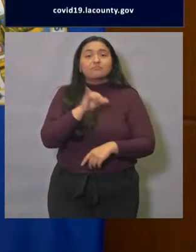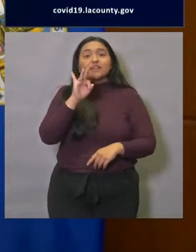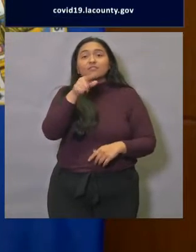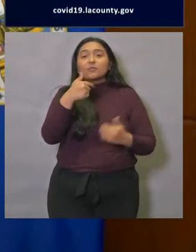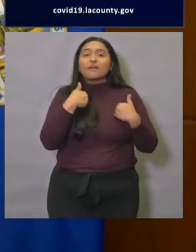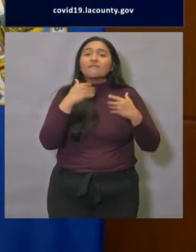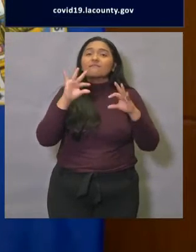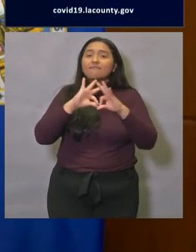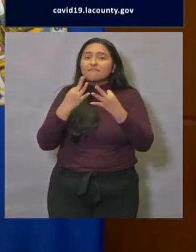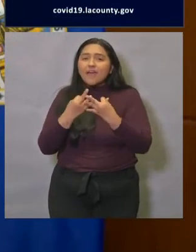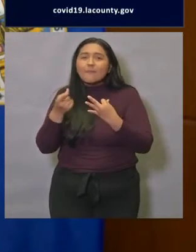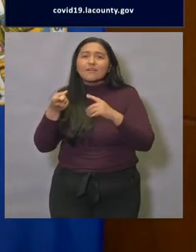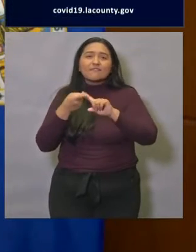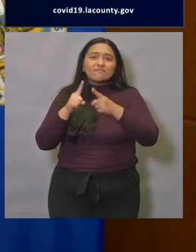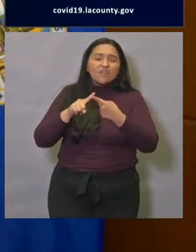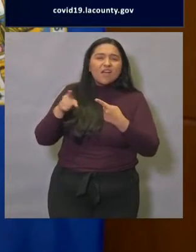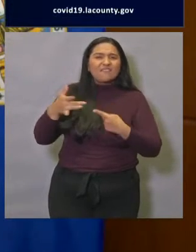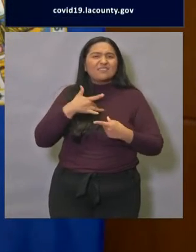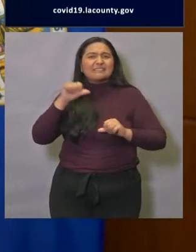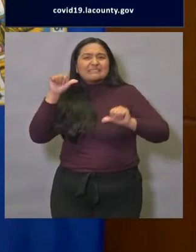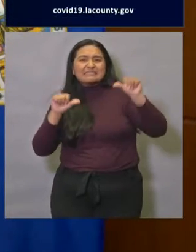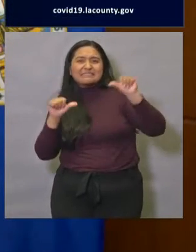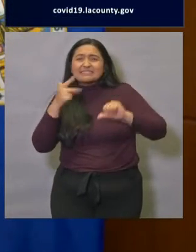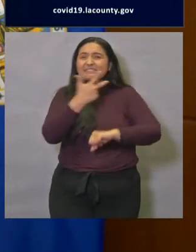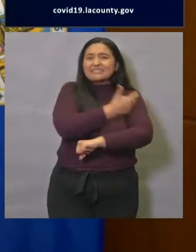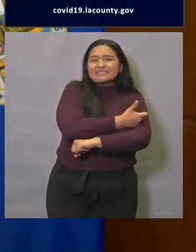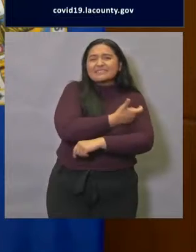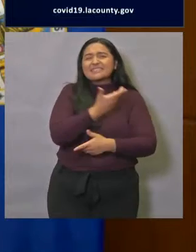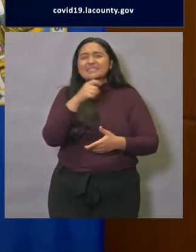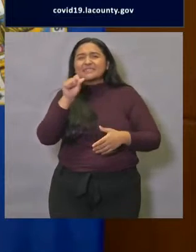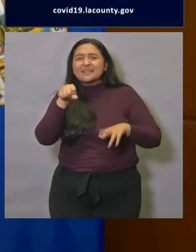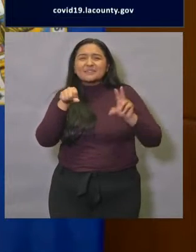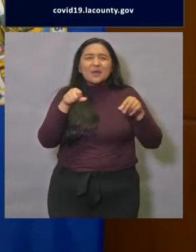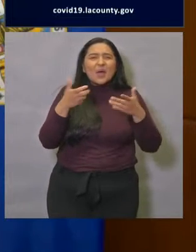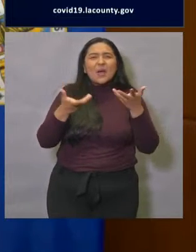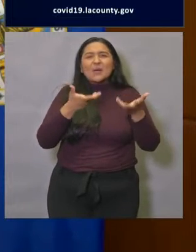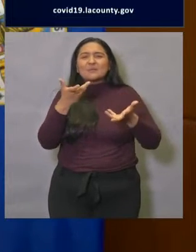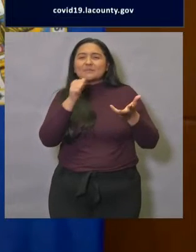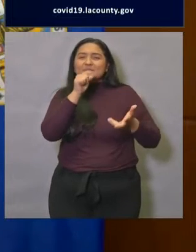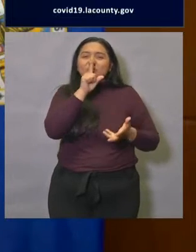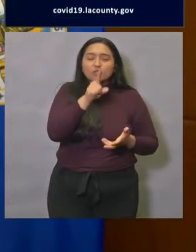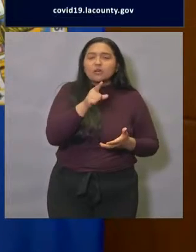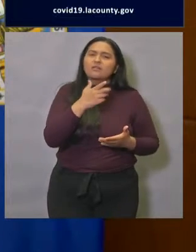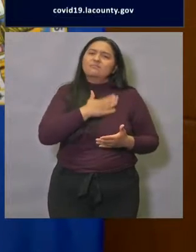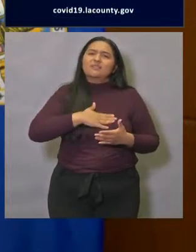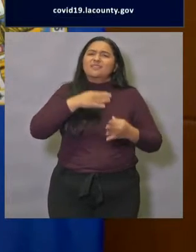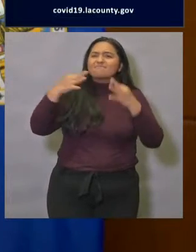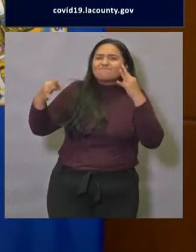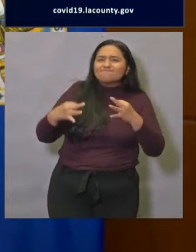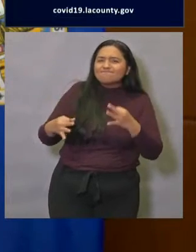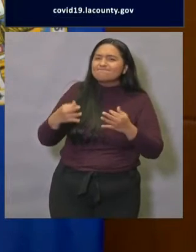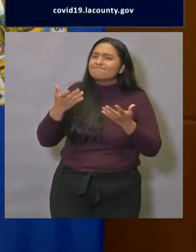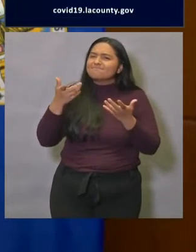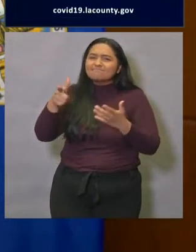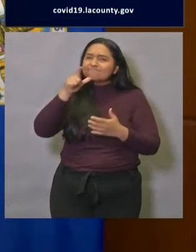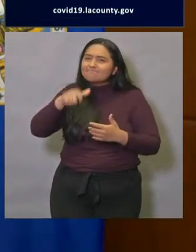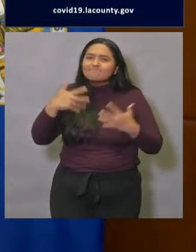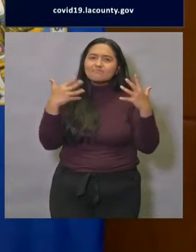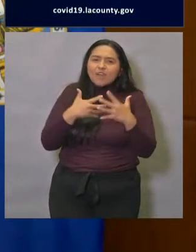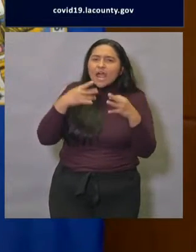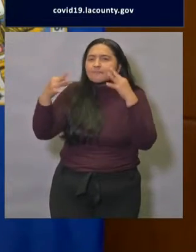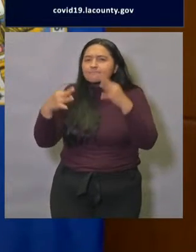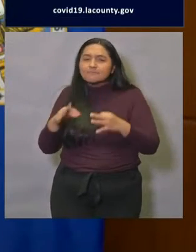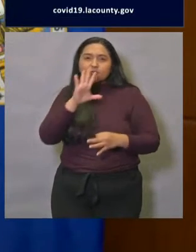que no está seguro de vacunarse, por favor, comparta su experiencia para que no tengan miedo. También